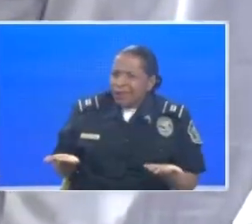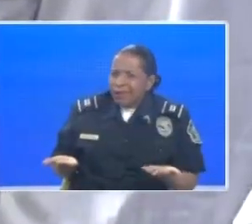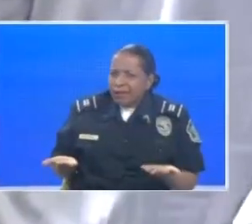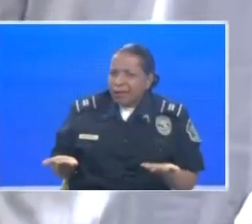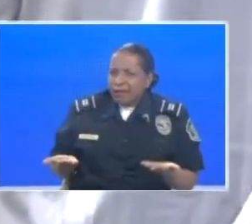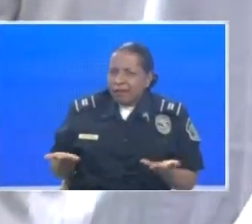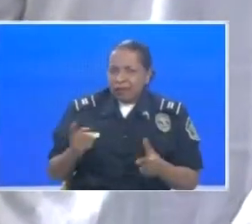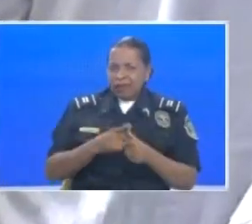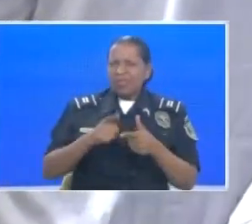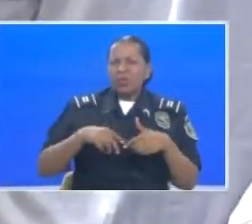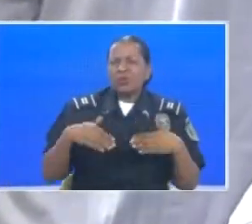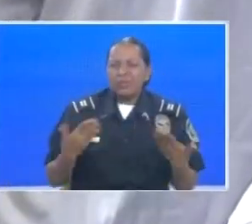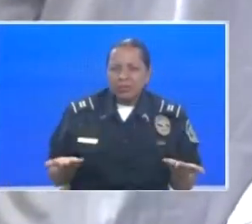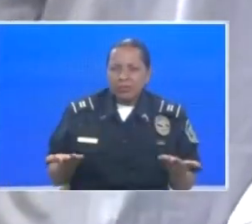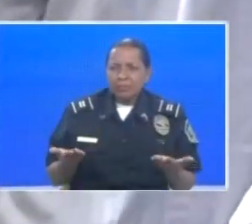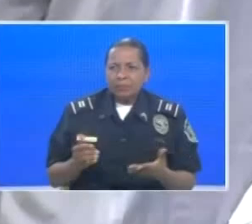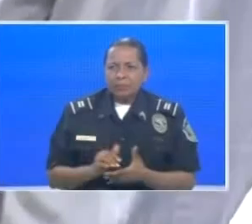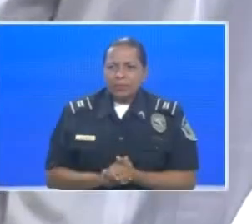Entonces,